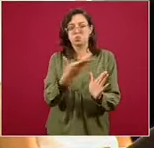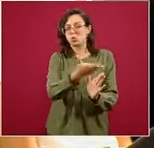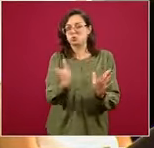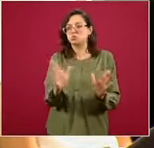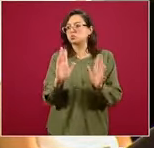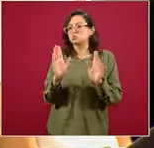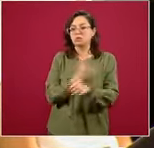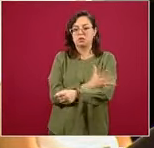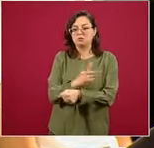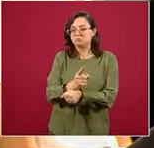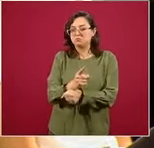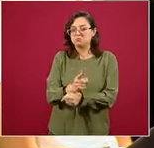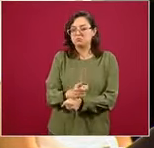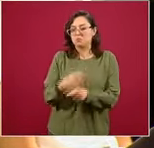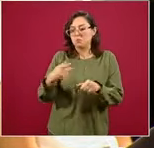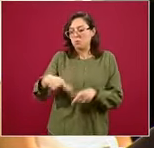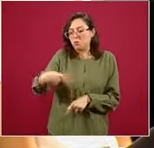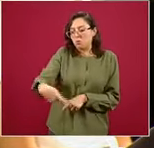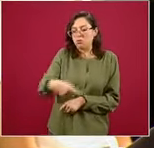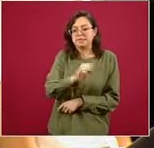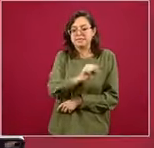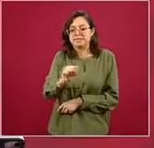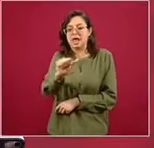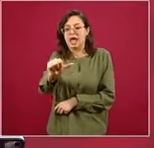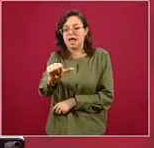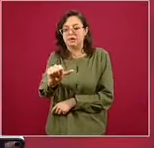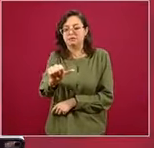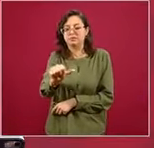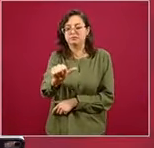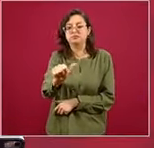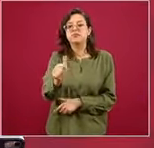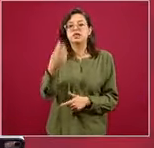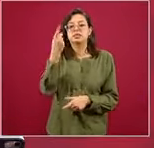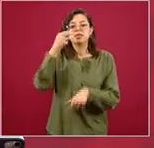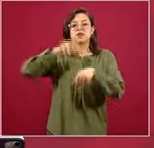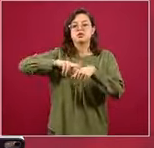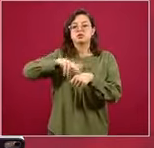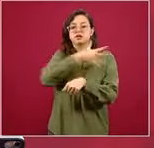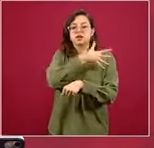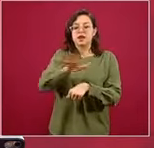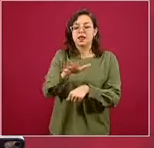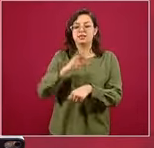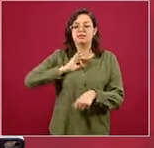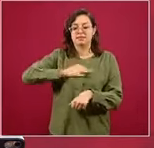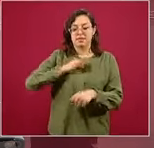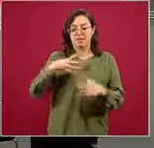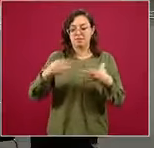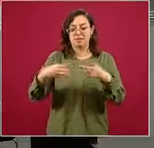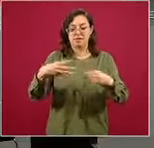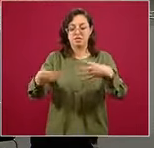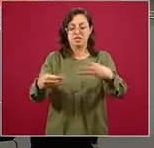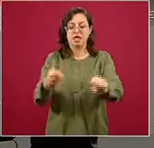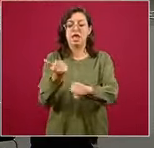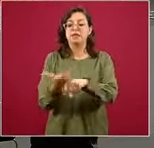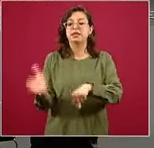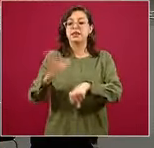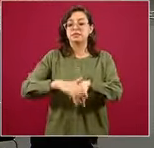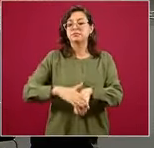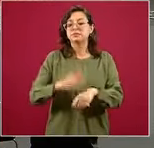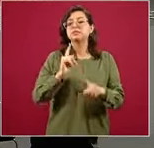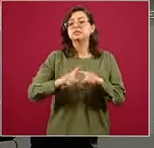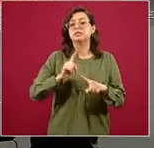toda absoluta transparencia. Esto pertenece a la Secretaría de Salud, específicamente a la Dirección General de Epidemiología, y la administración de este